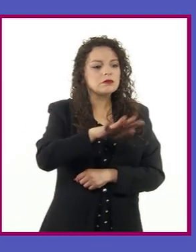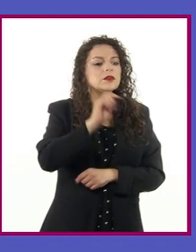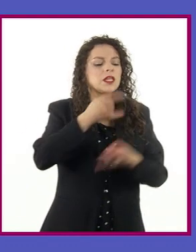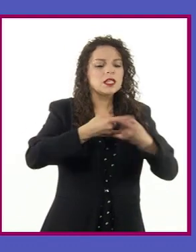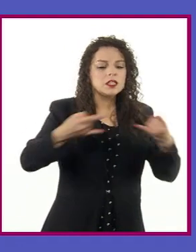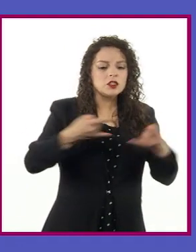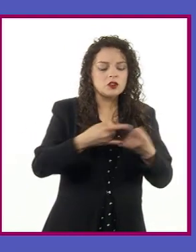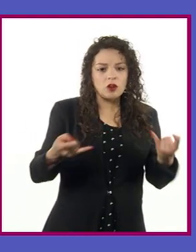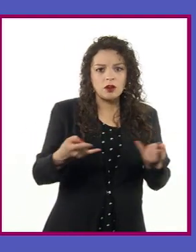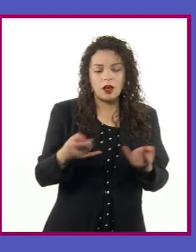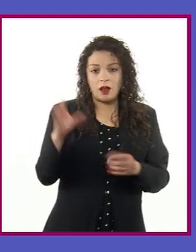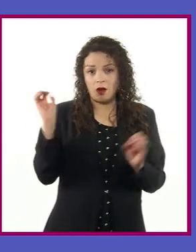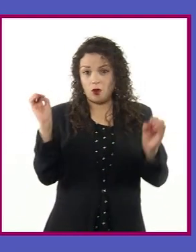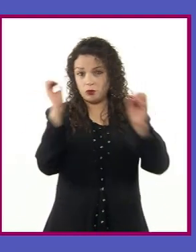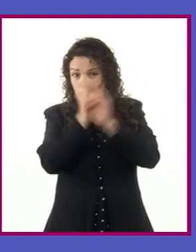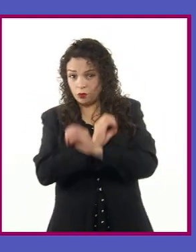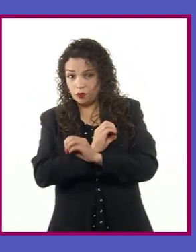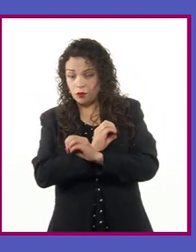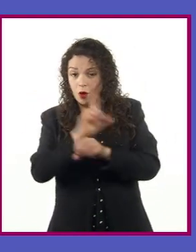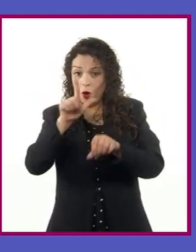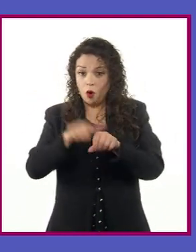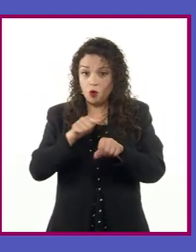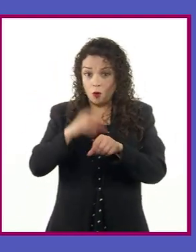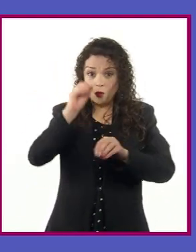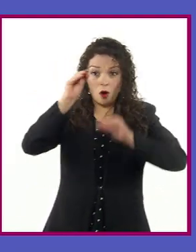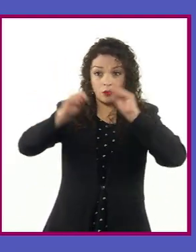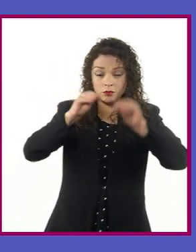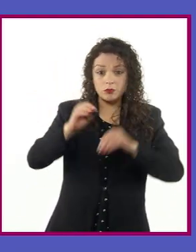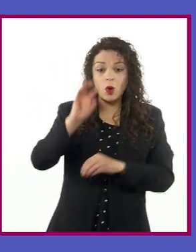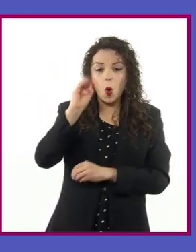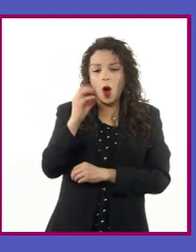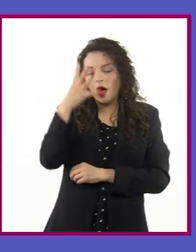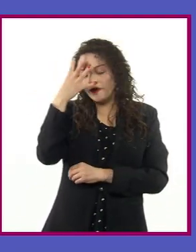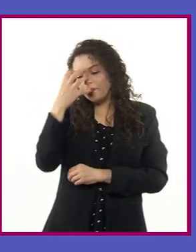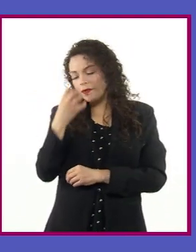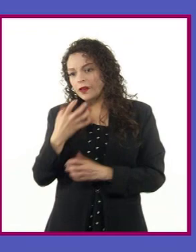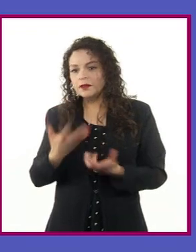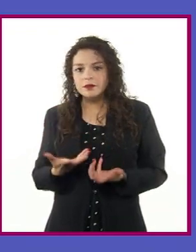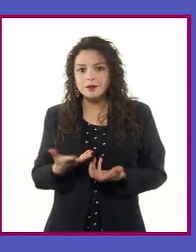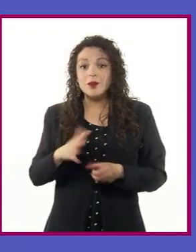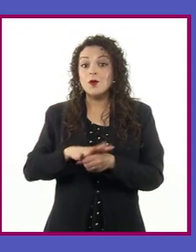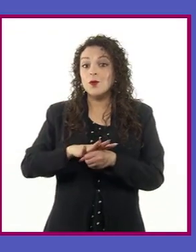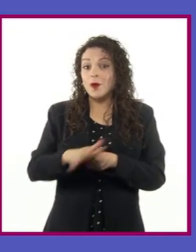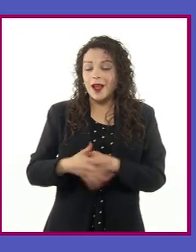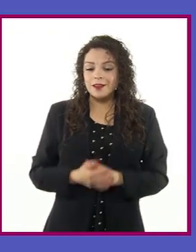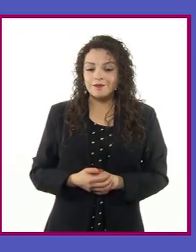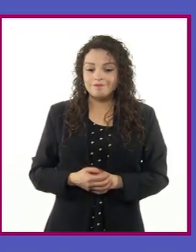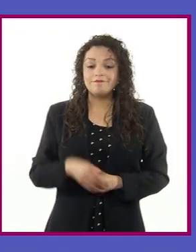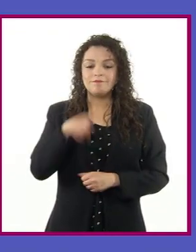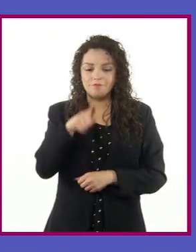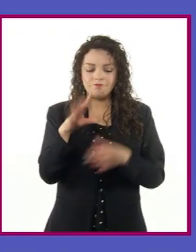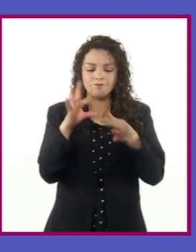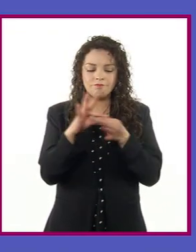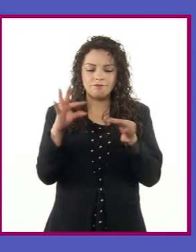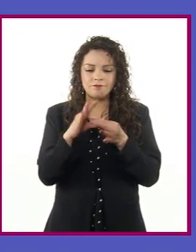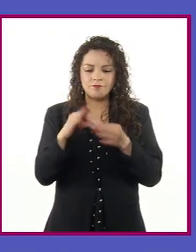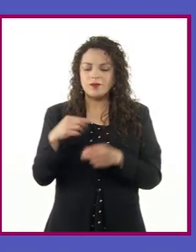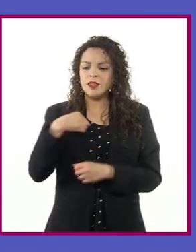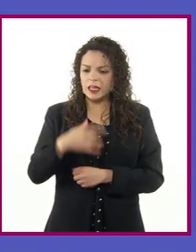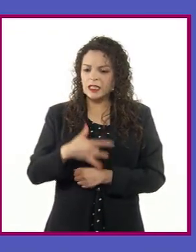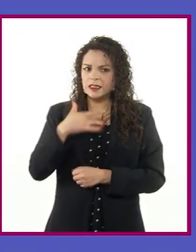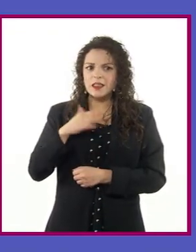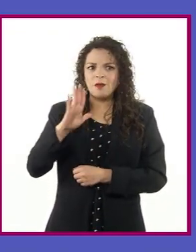historia? ¿Son oscuros, coloridos o dramáticos? Comenten en qué se identifican con